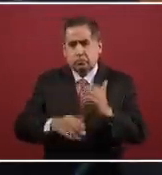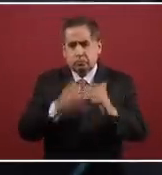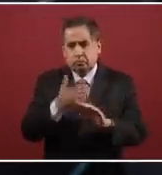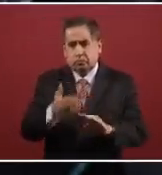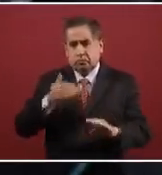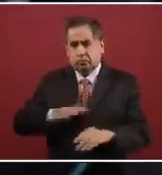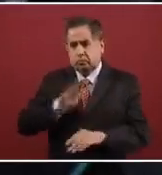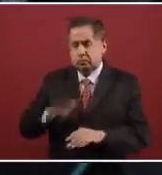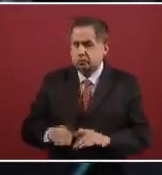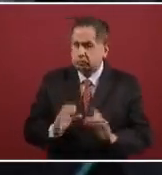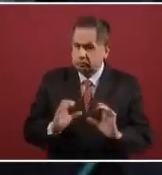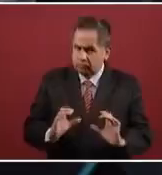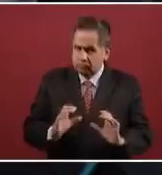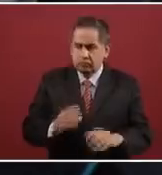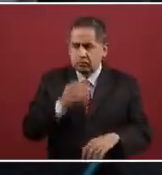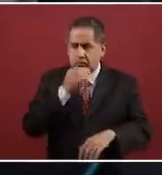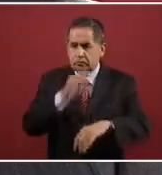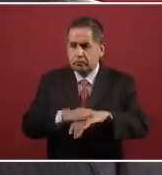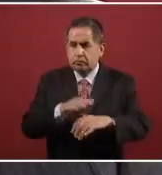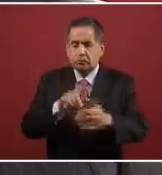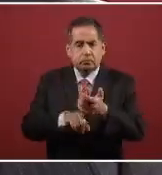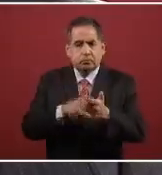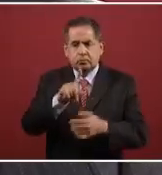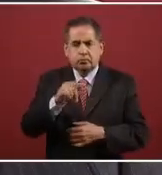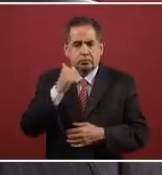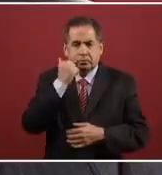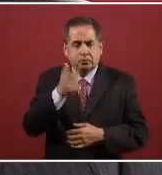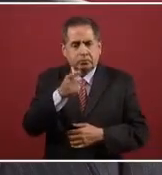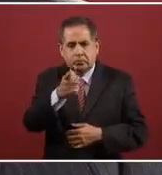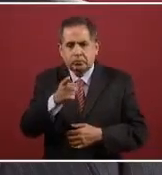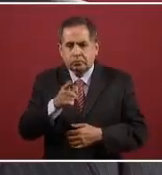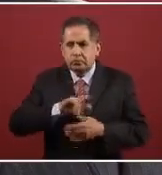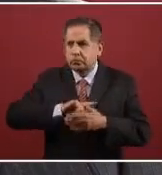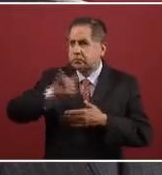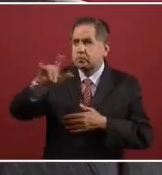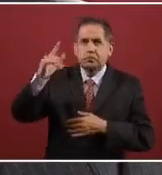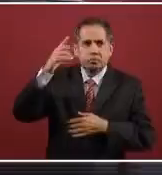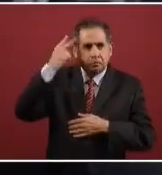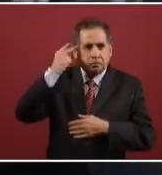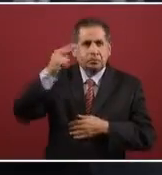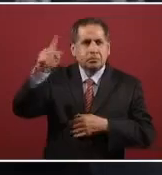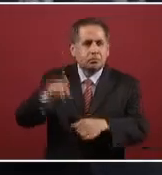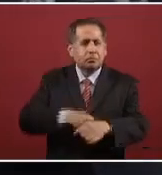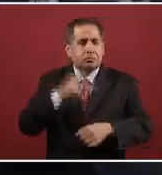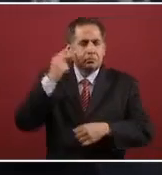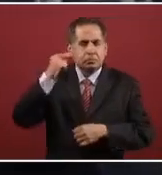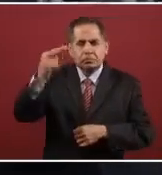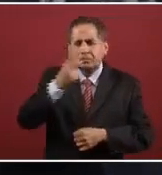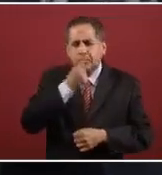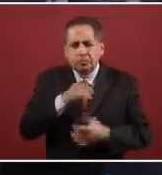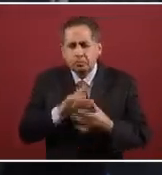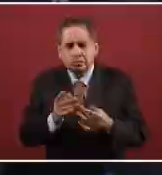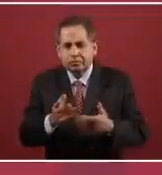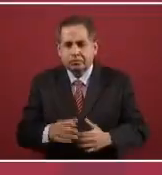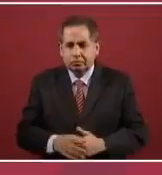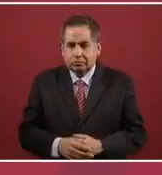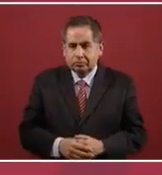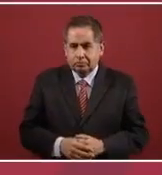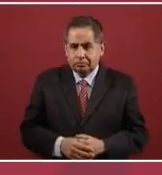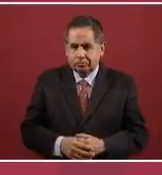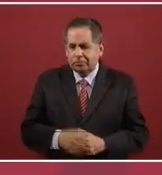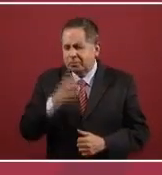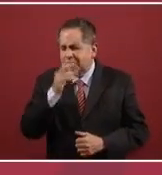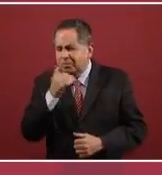no tiene, no quiere tomar vuelos largos. ¿Qué tiene que decir al respecto?